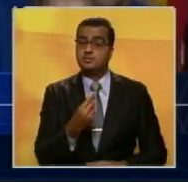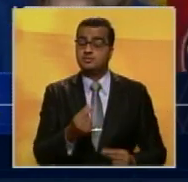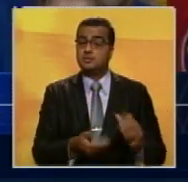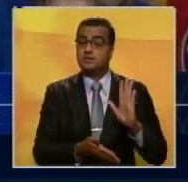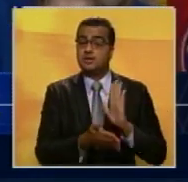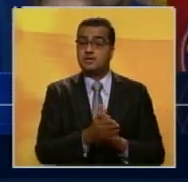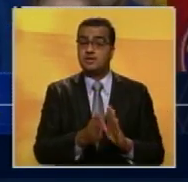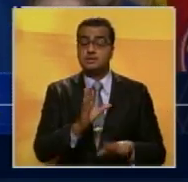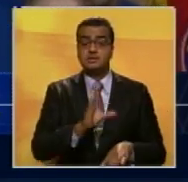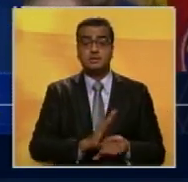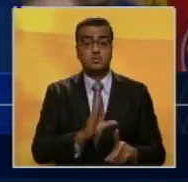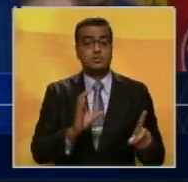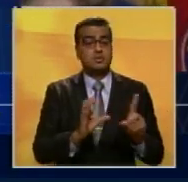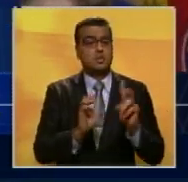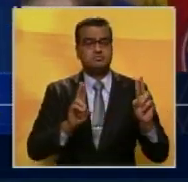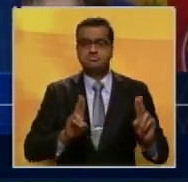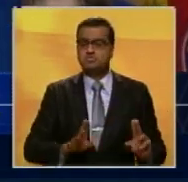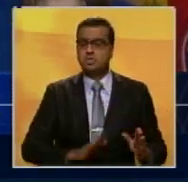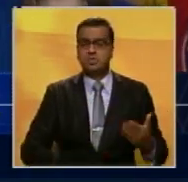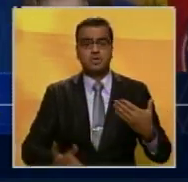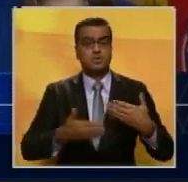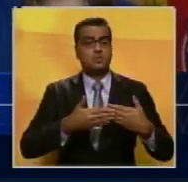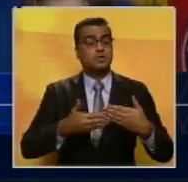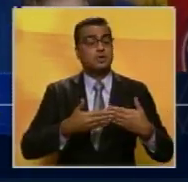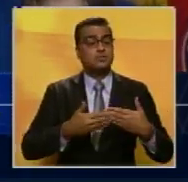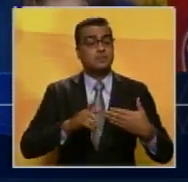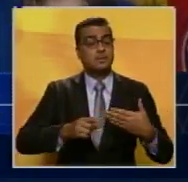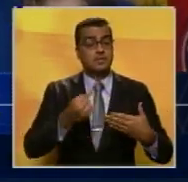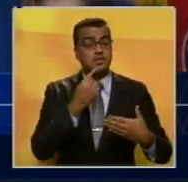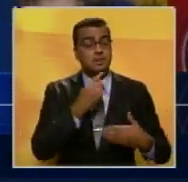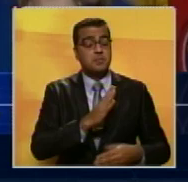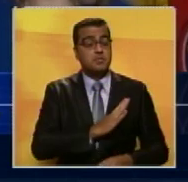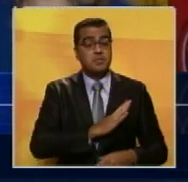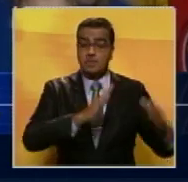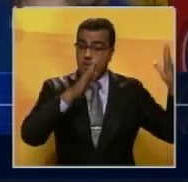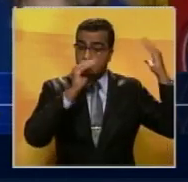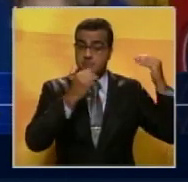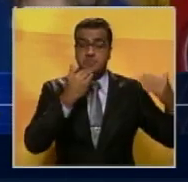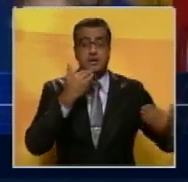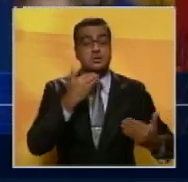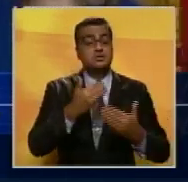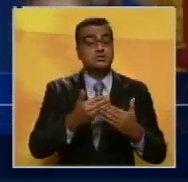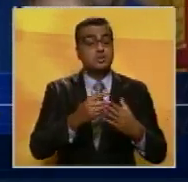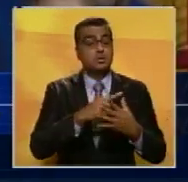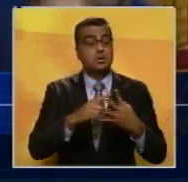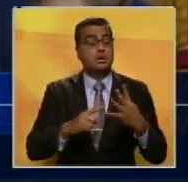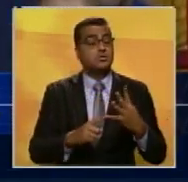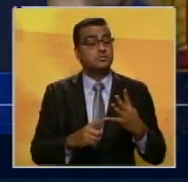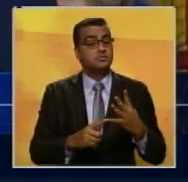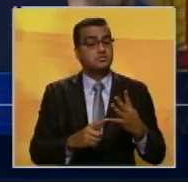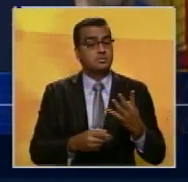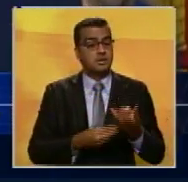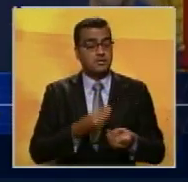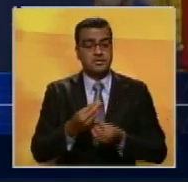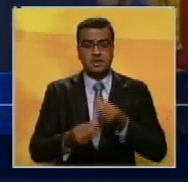del centro cultural nunca estuvieron bloqueadas y añadió que el propio embajador agradeció las medidas que se habían adoptado por parte